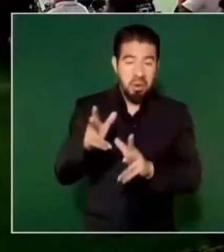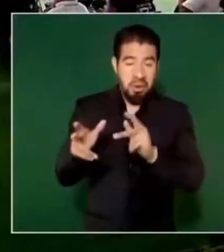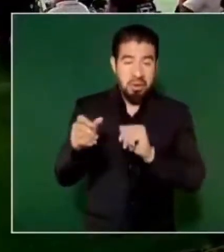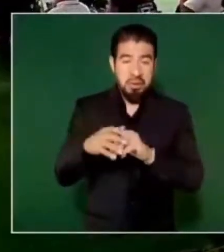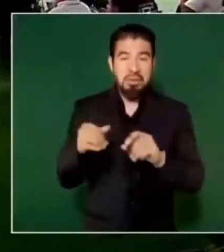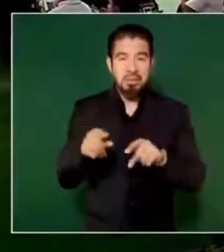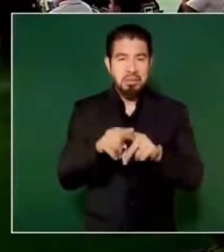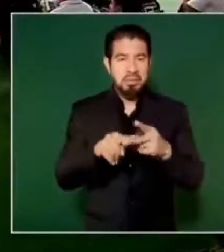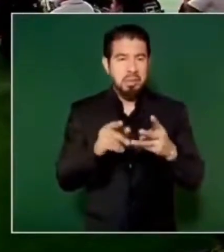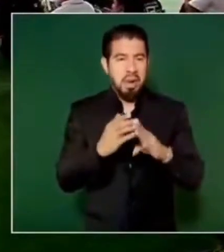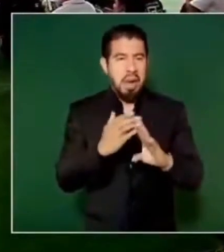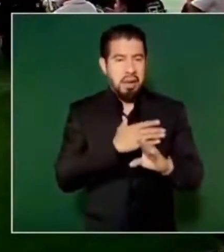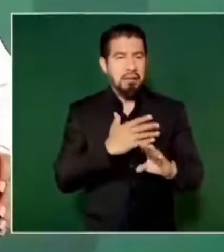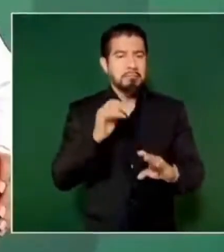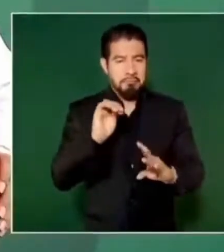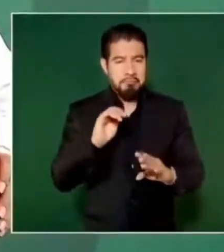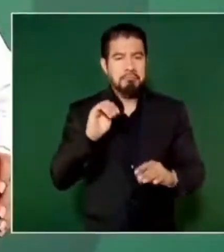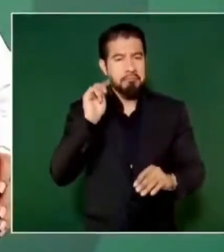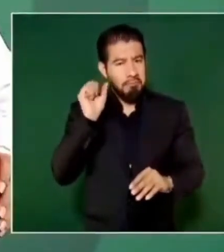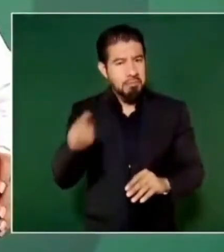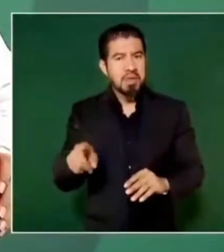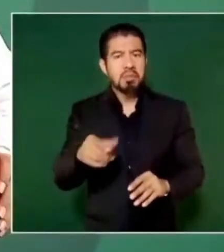Era una decisión presidencial.